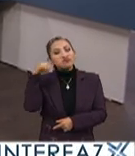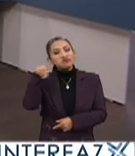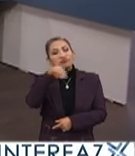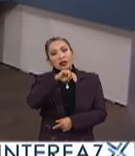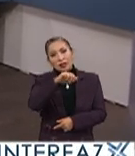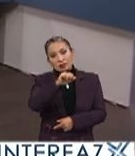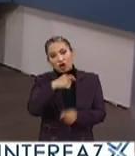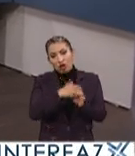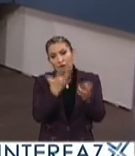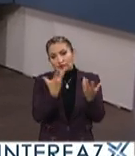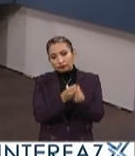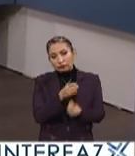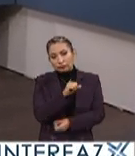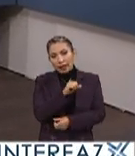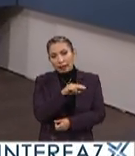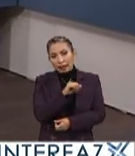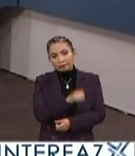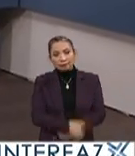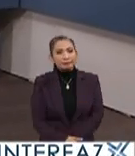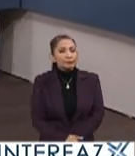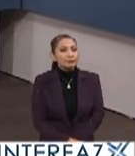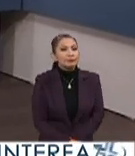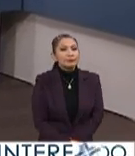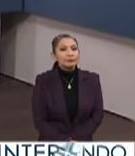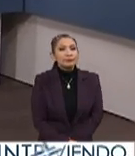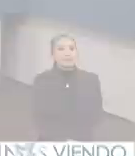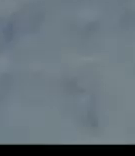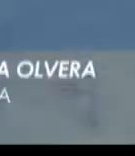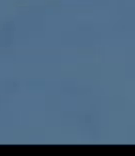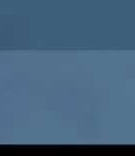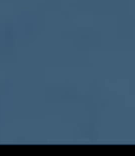por supuesto también contigo, Ana Cris. Adelante.